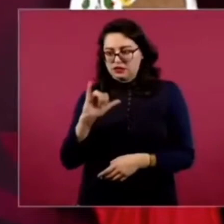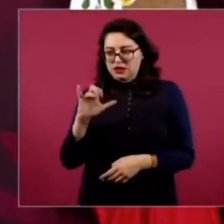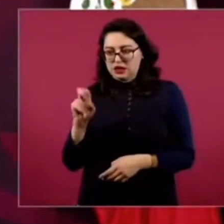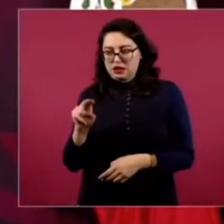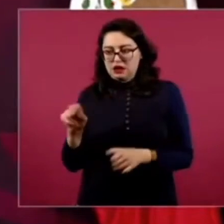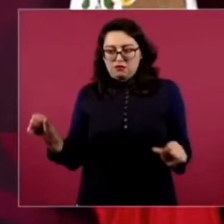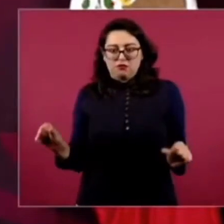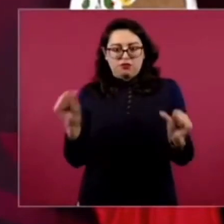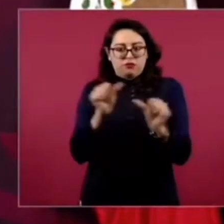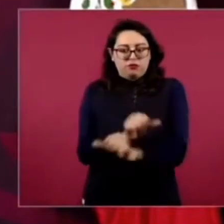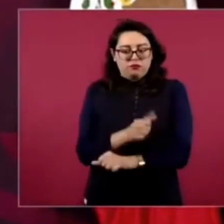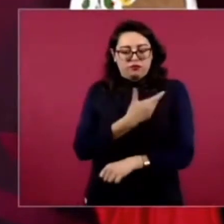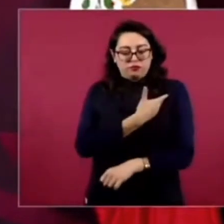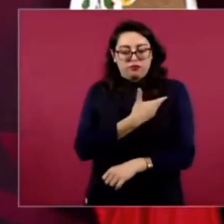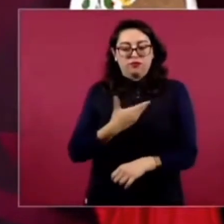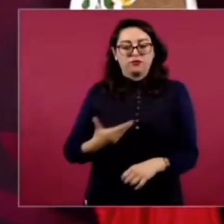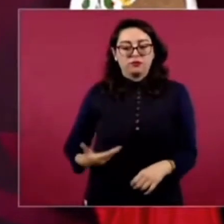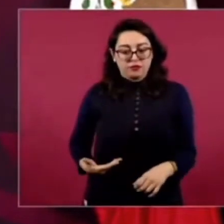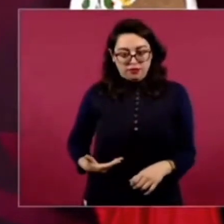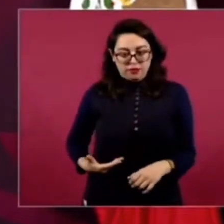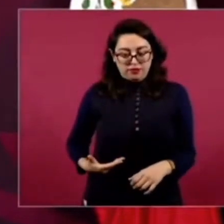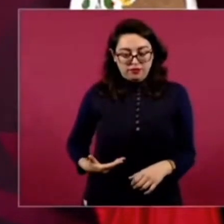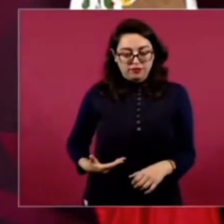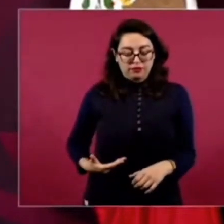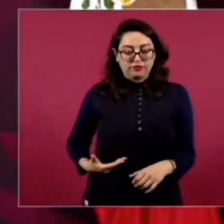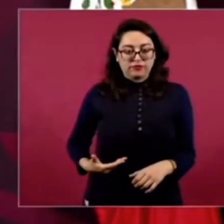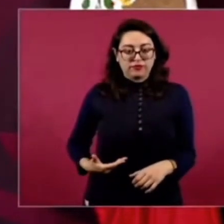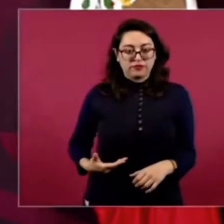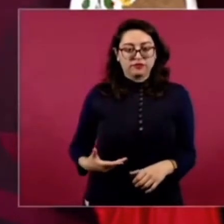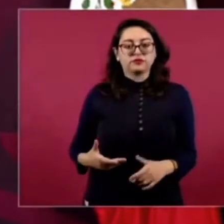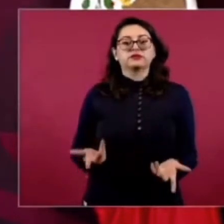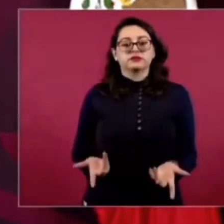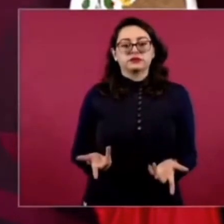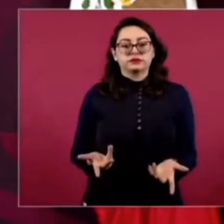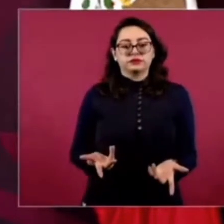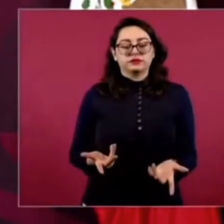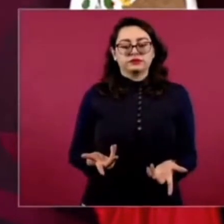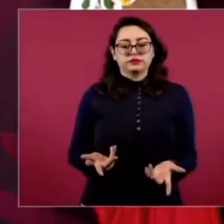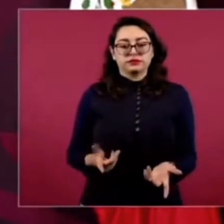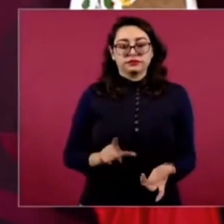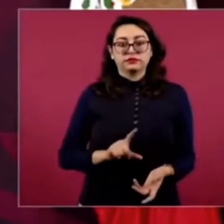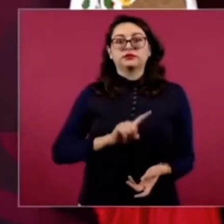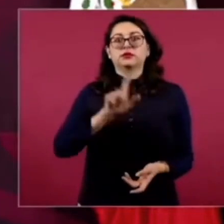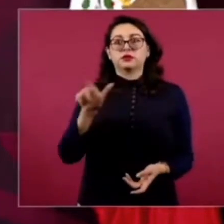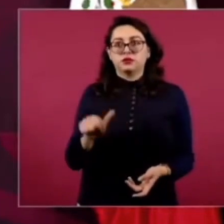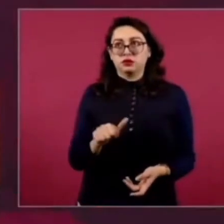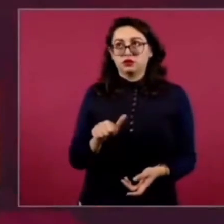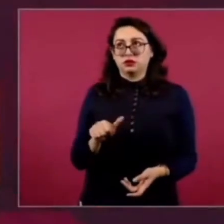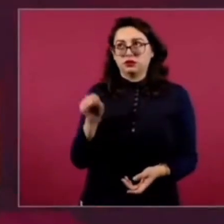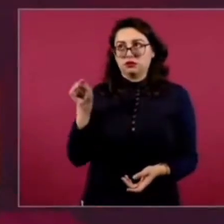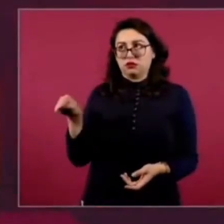Y luego es presidente de la Corte con Sebastián Lerdo de Tejada,